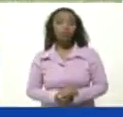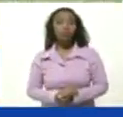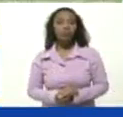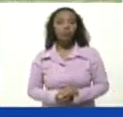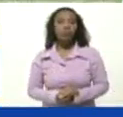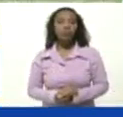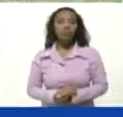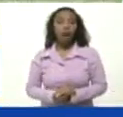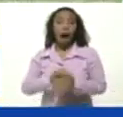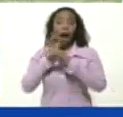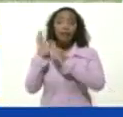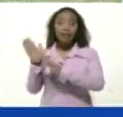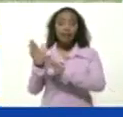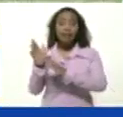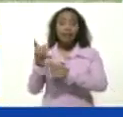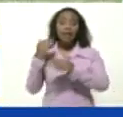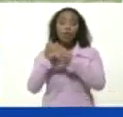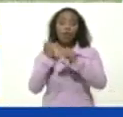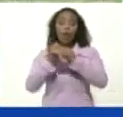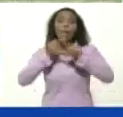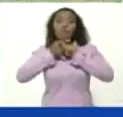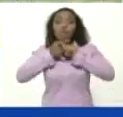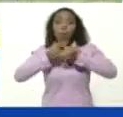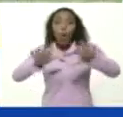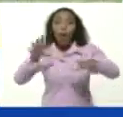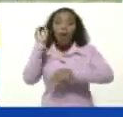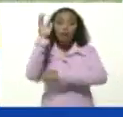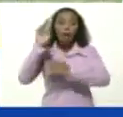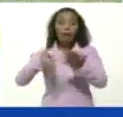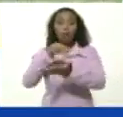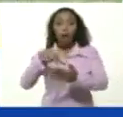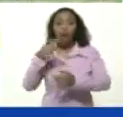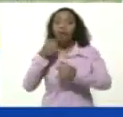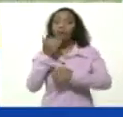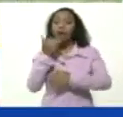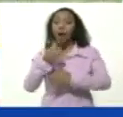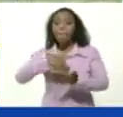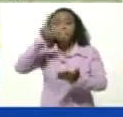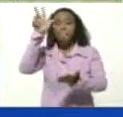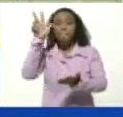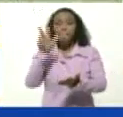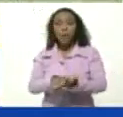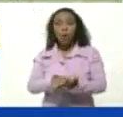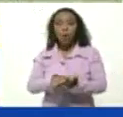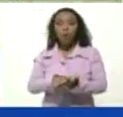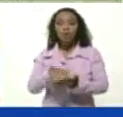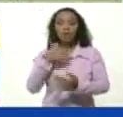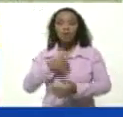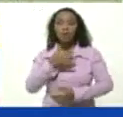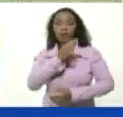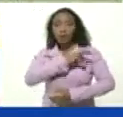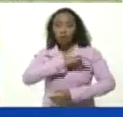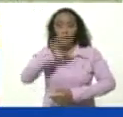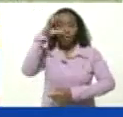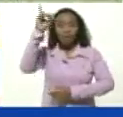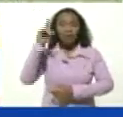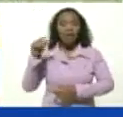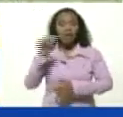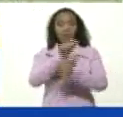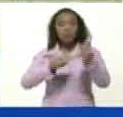Y así, mira, multiplicar. La Asamblea Nacional acaba de aprobar, señora Delcy Rodríguez, vicepresidenta ejecutiva de la